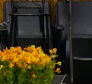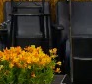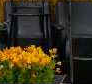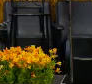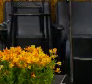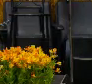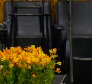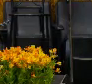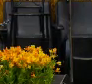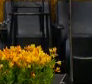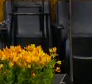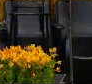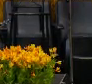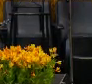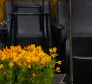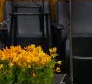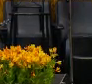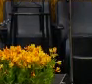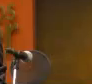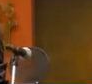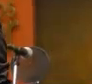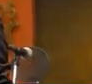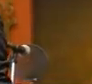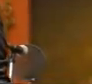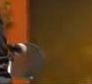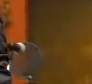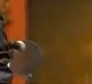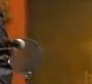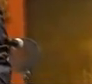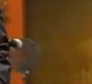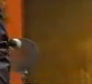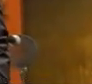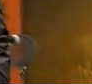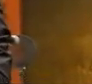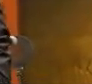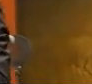Cuéntale que yo le